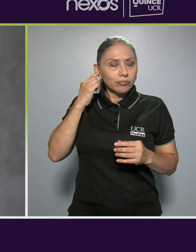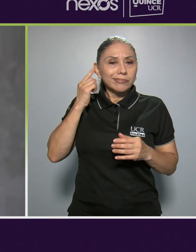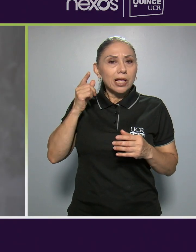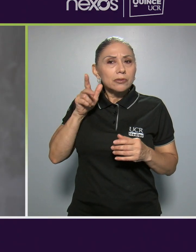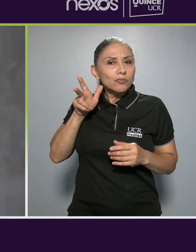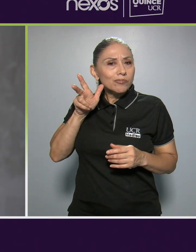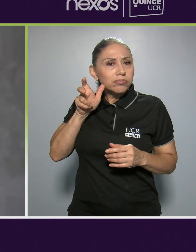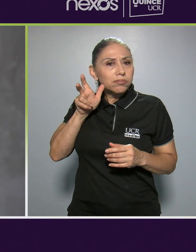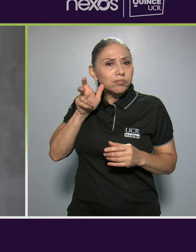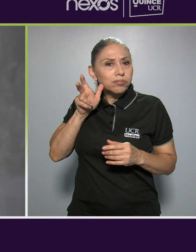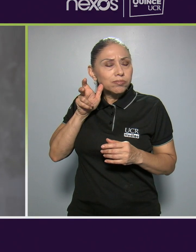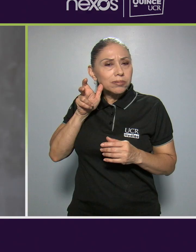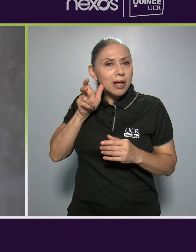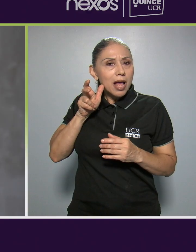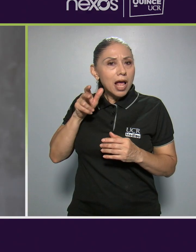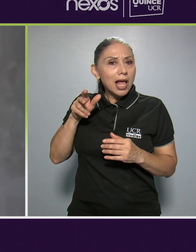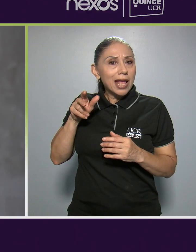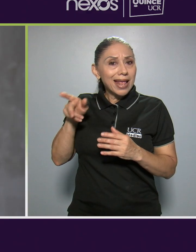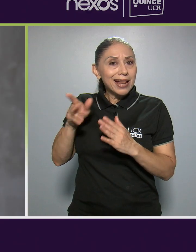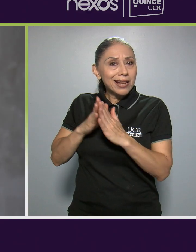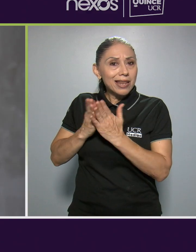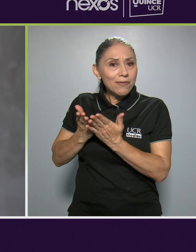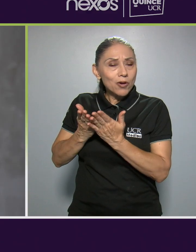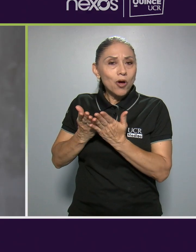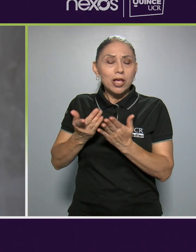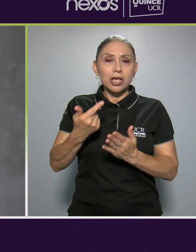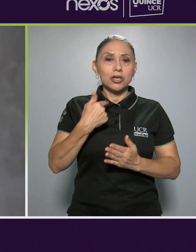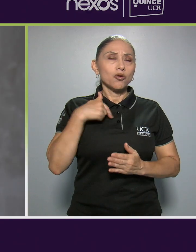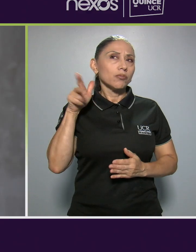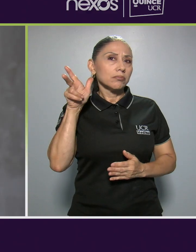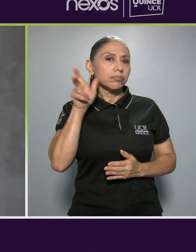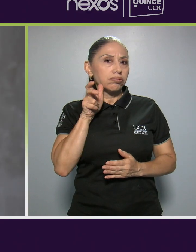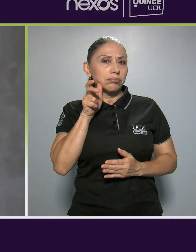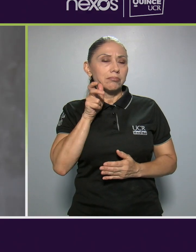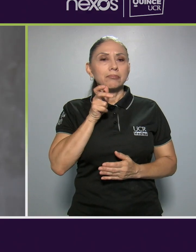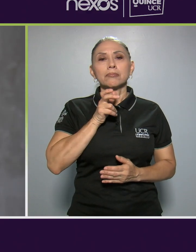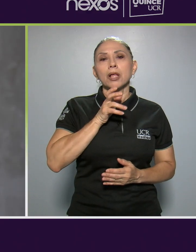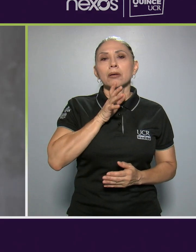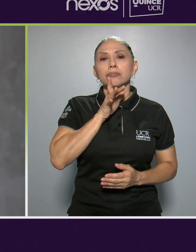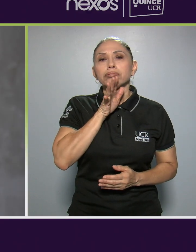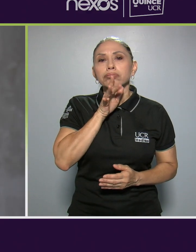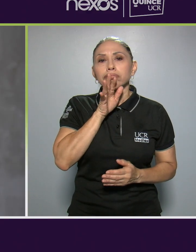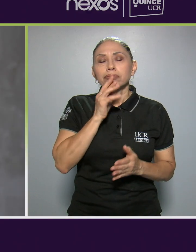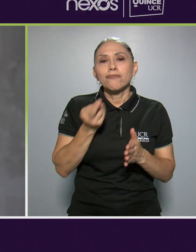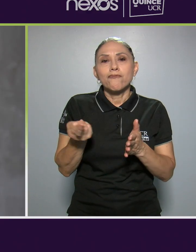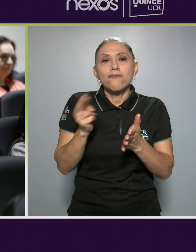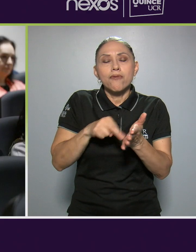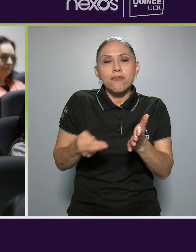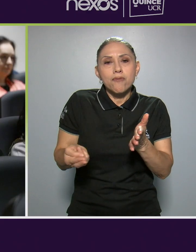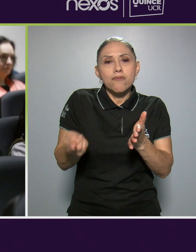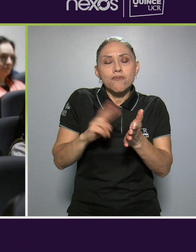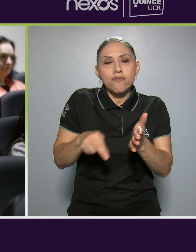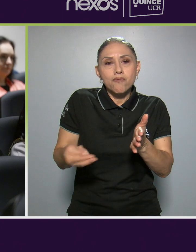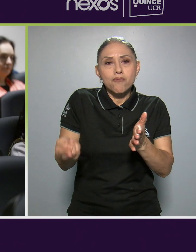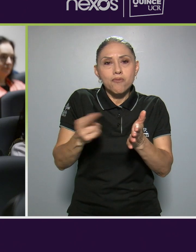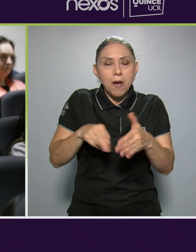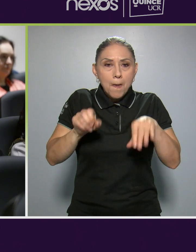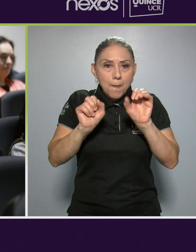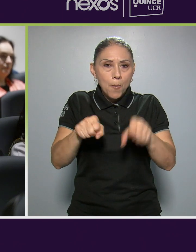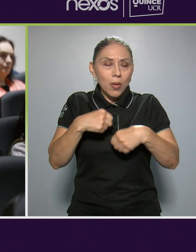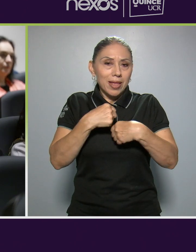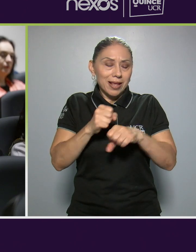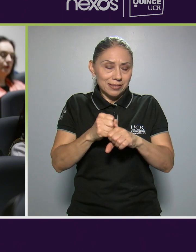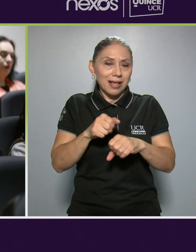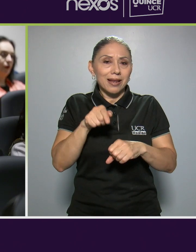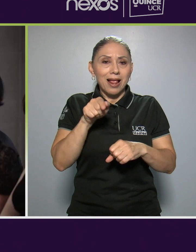la lectura del libro y por otro lado pues ir repitiendo lo que yo tenía que ir diciendo para poder hacer la